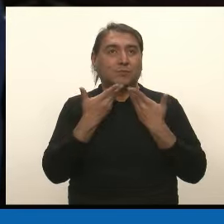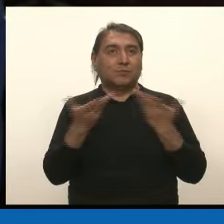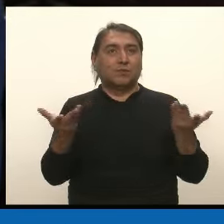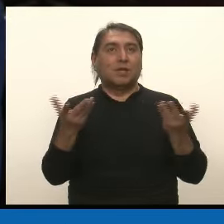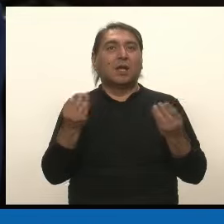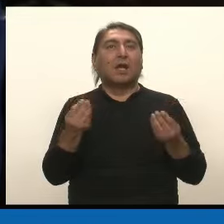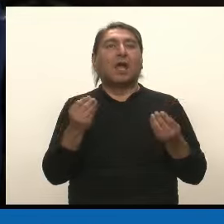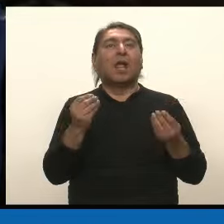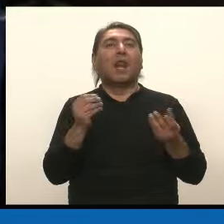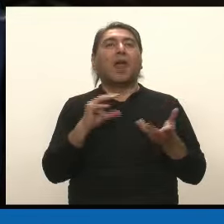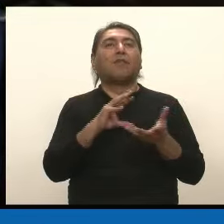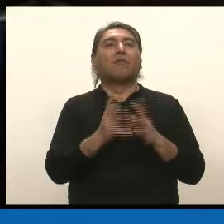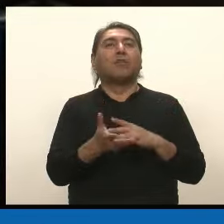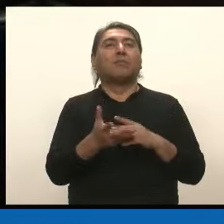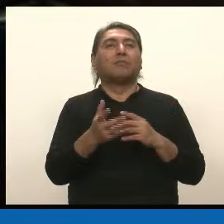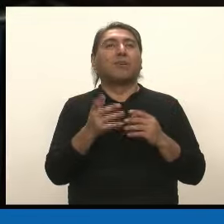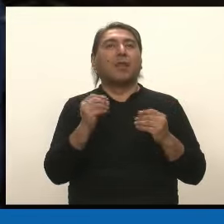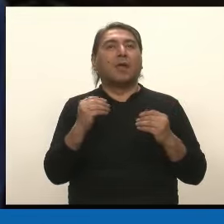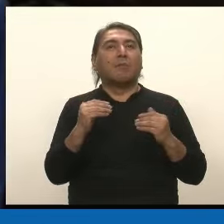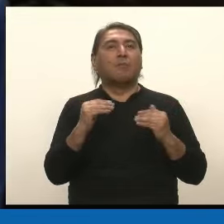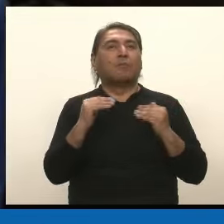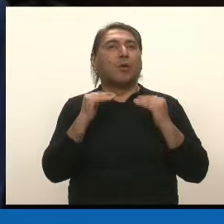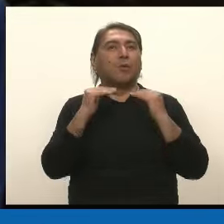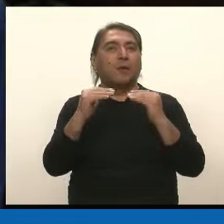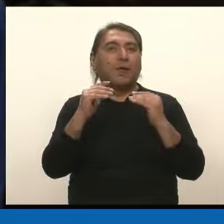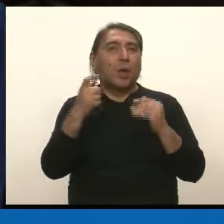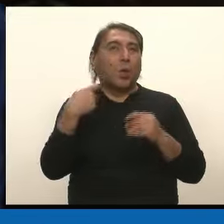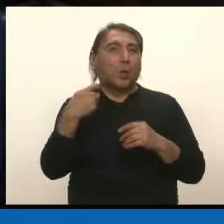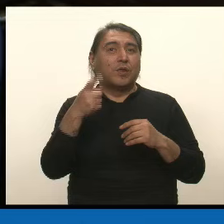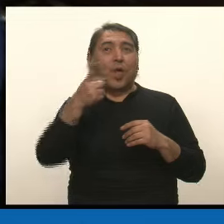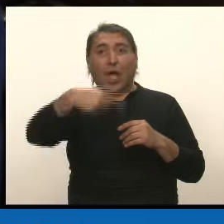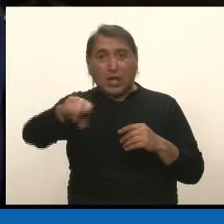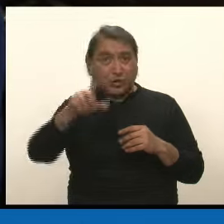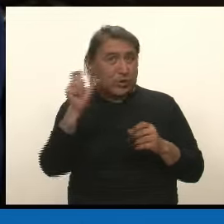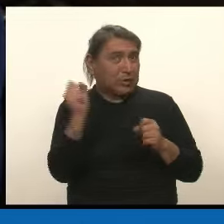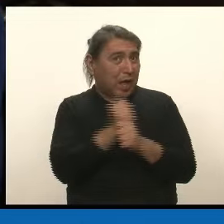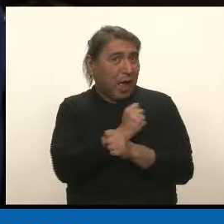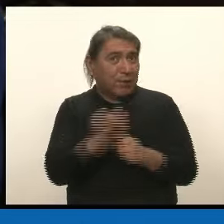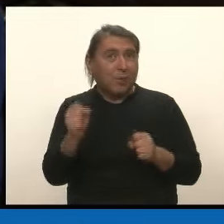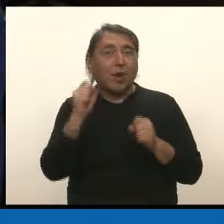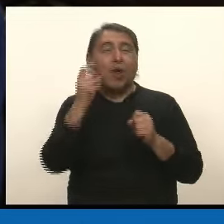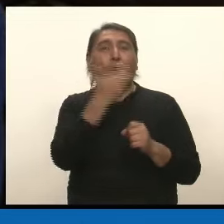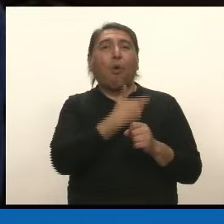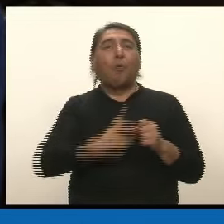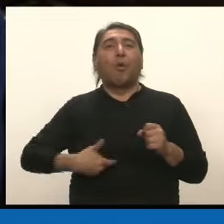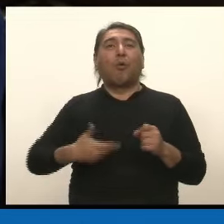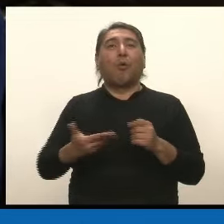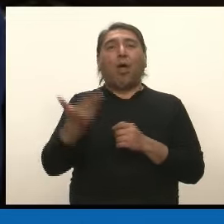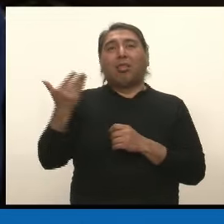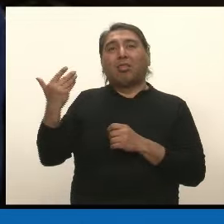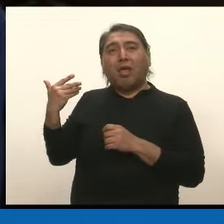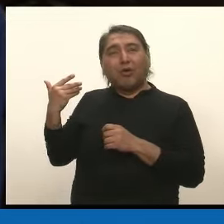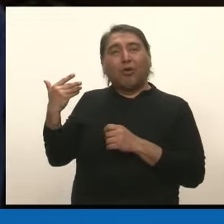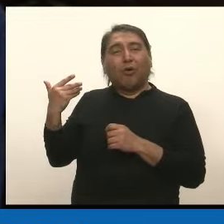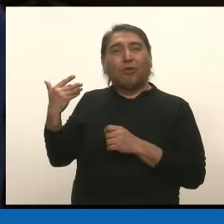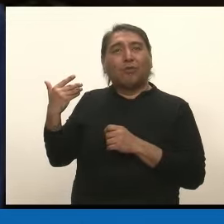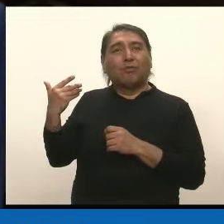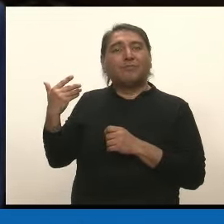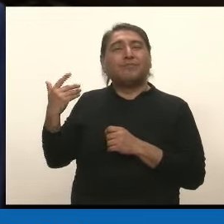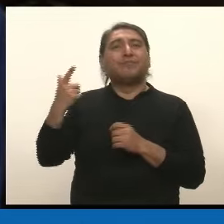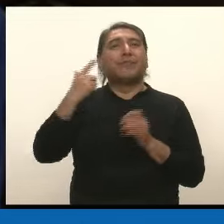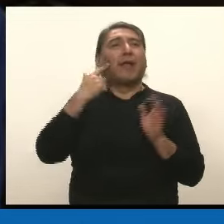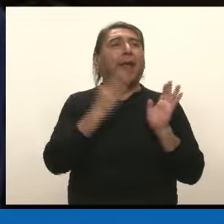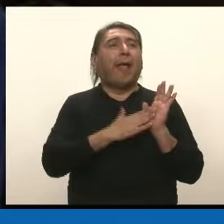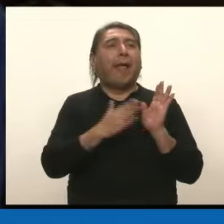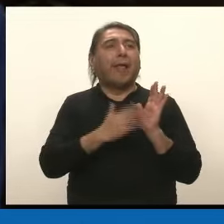la fórmula de movilidad jubilatoria que ellos mismos aprobaron en el gobierno anterior no